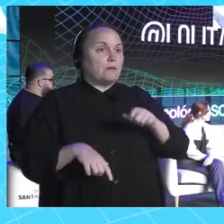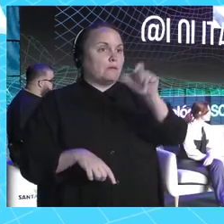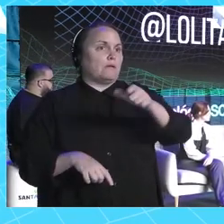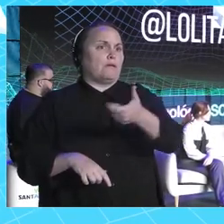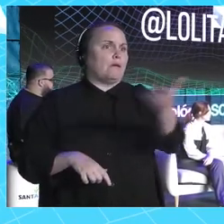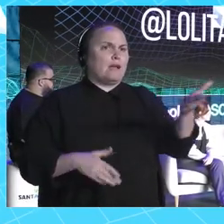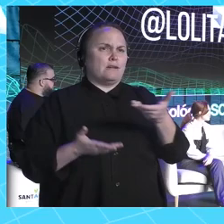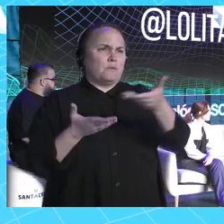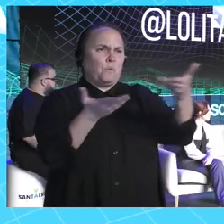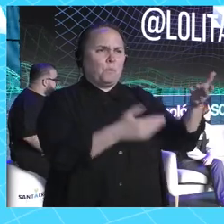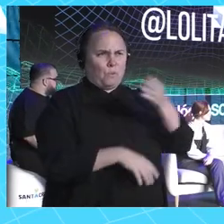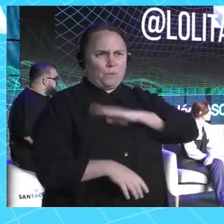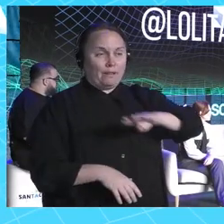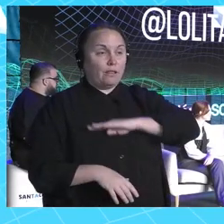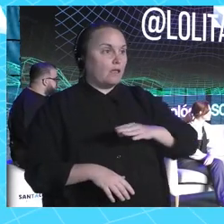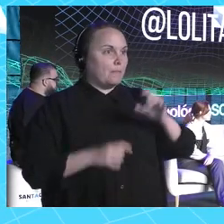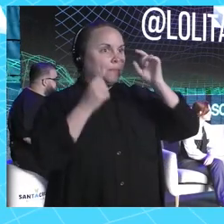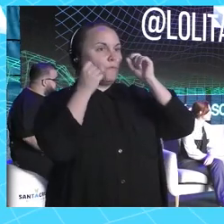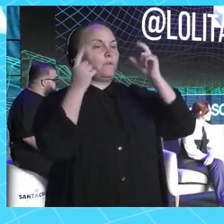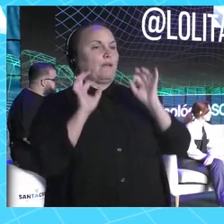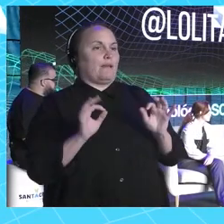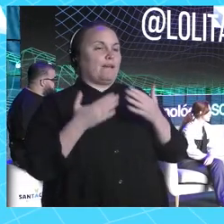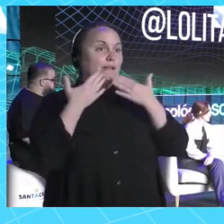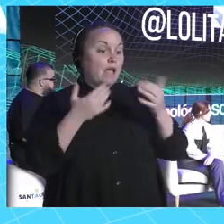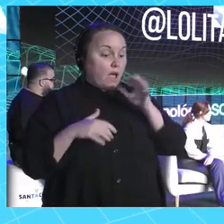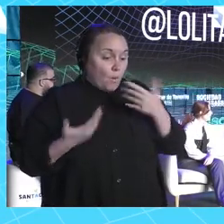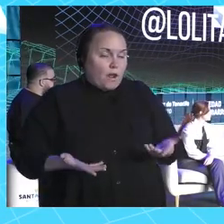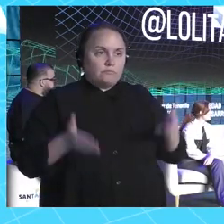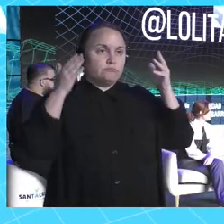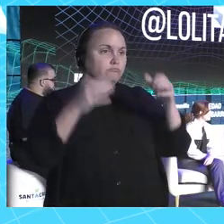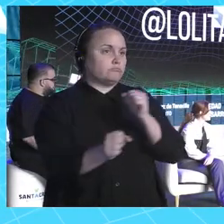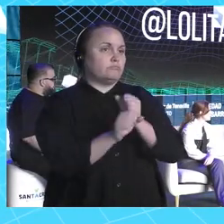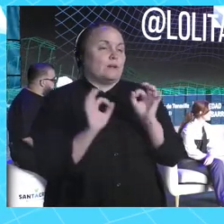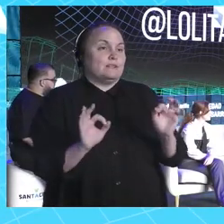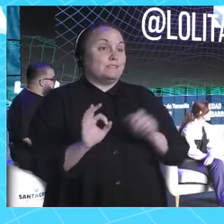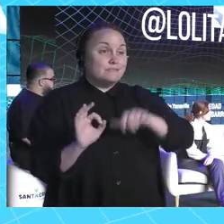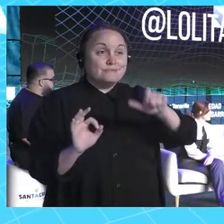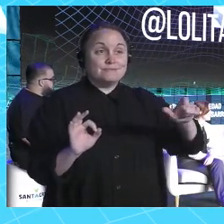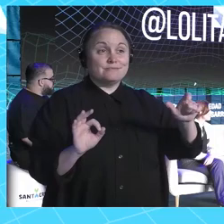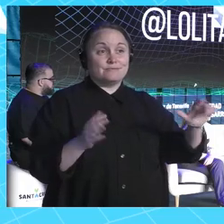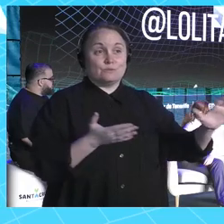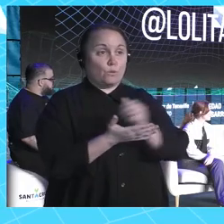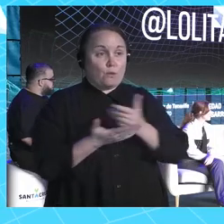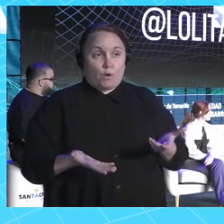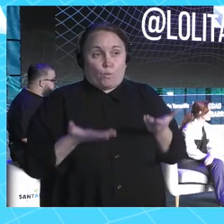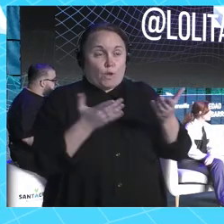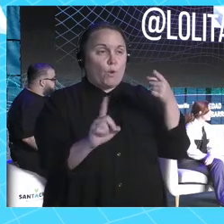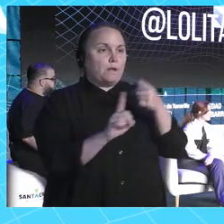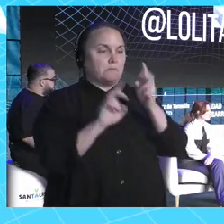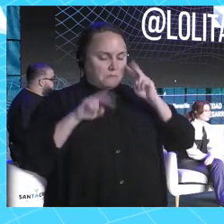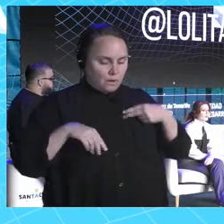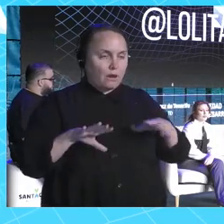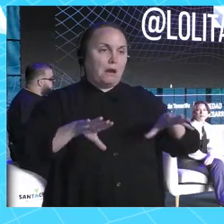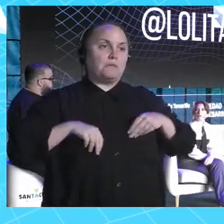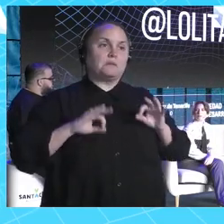tantísima gente y en mi caso pues a día de hoy pues me dedico a eso a ayudar a todas estas personas que a que se acepten